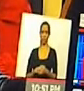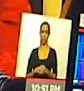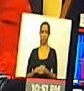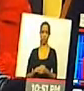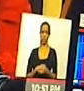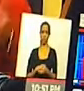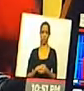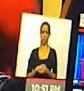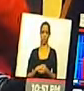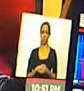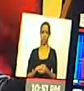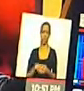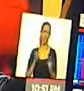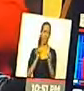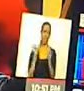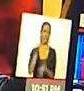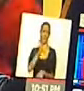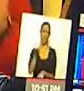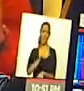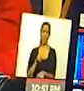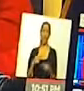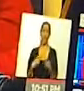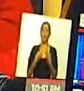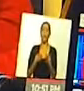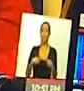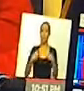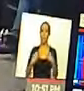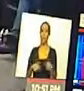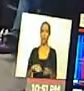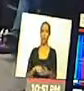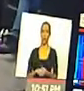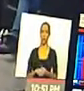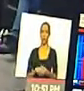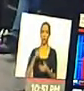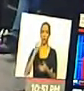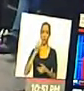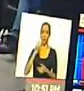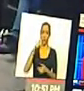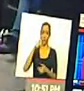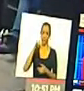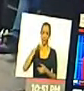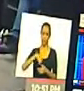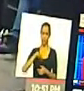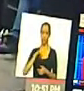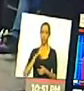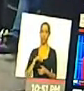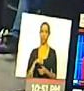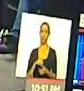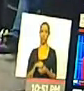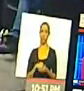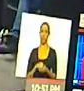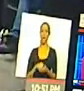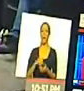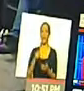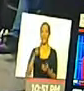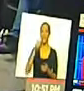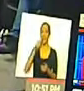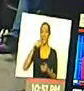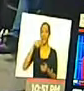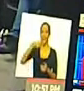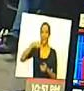de BPI. Bueno, es la misma vaina. Voluntad Popular TV, pues. TV. BPI es Voluntad Popular. Eso mismo, eso mismo. Aunque debería ser BPH TV.